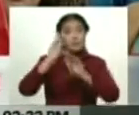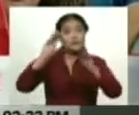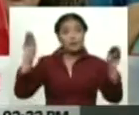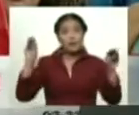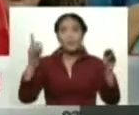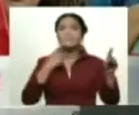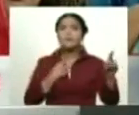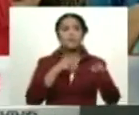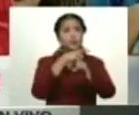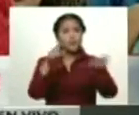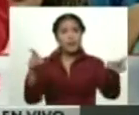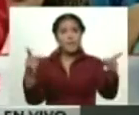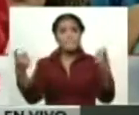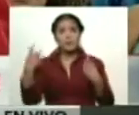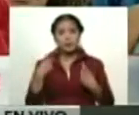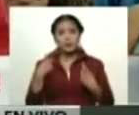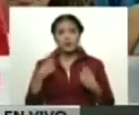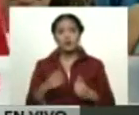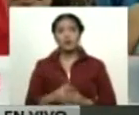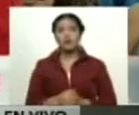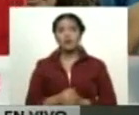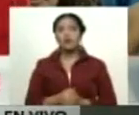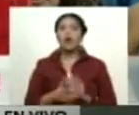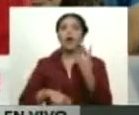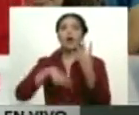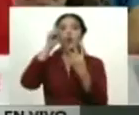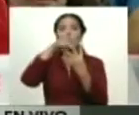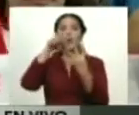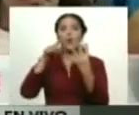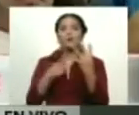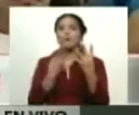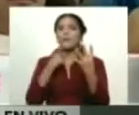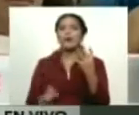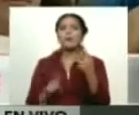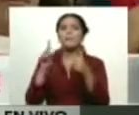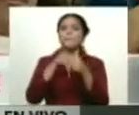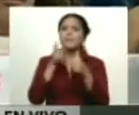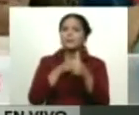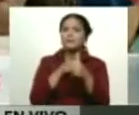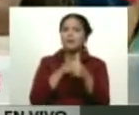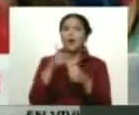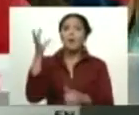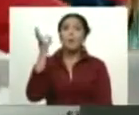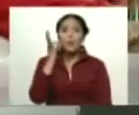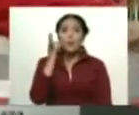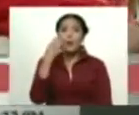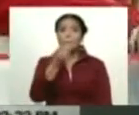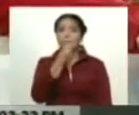dicen que hay algunas preguntas. Sí, presidente, hay 4 preguntas. La primera la formula Sonsire Luna,